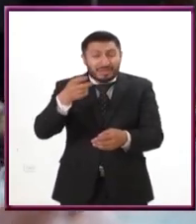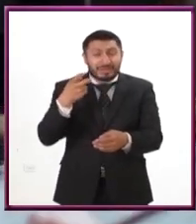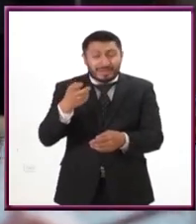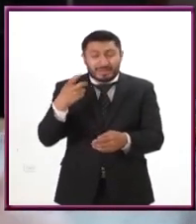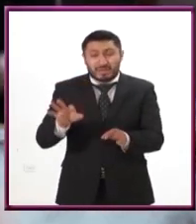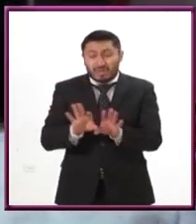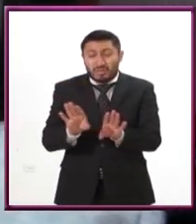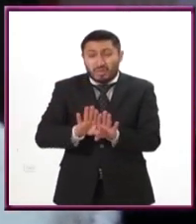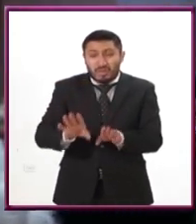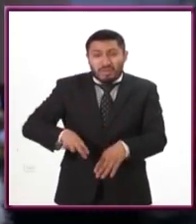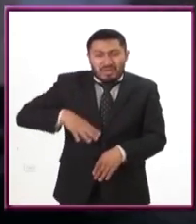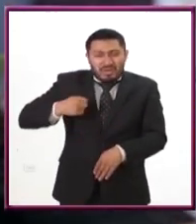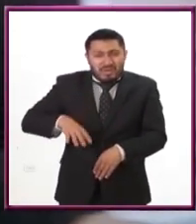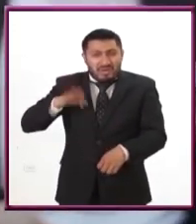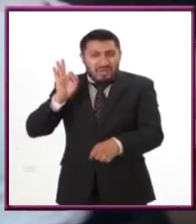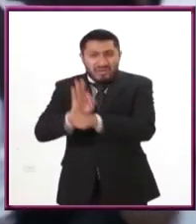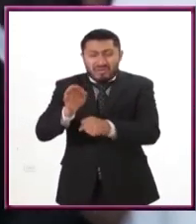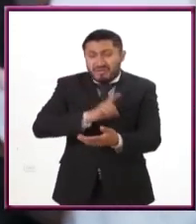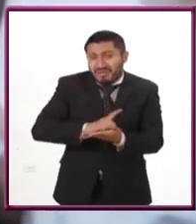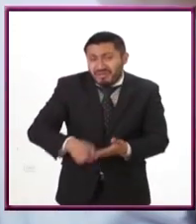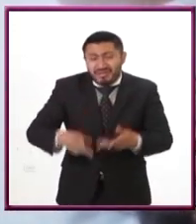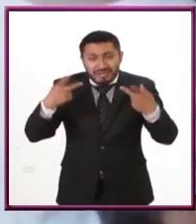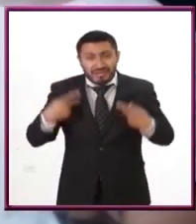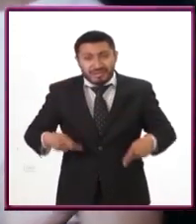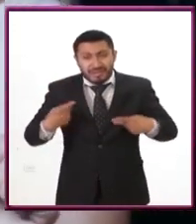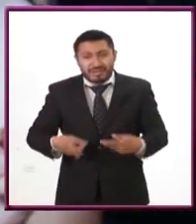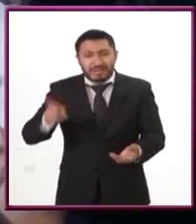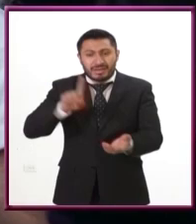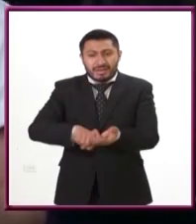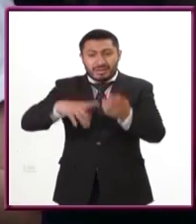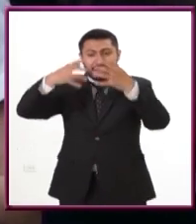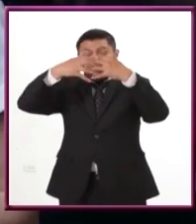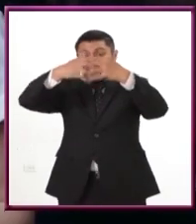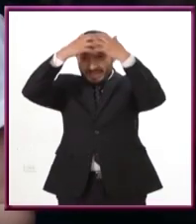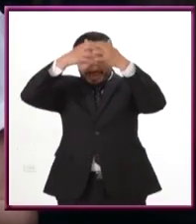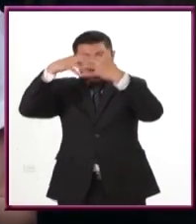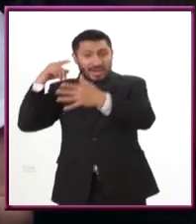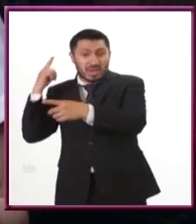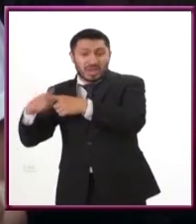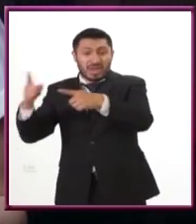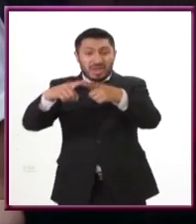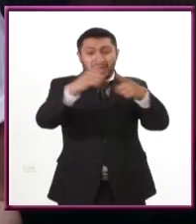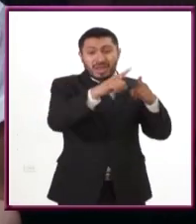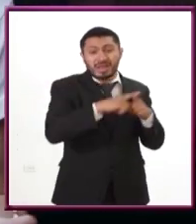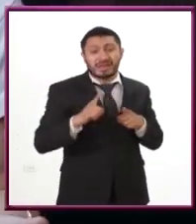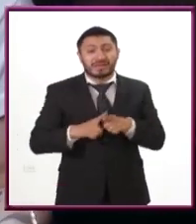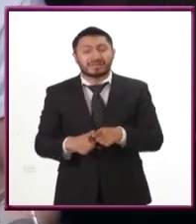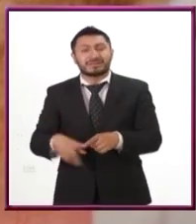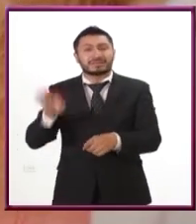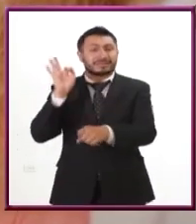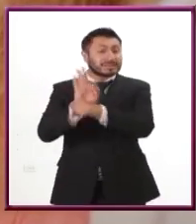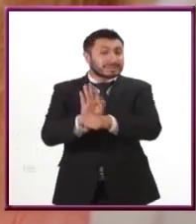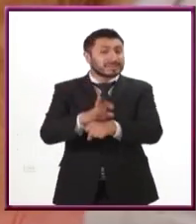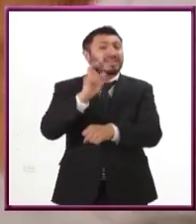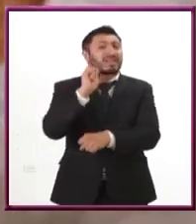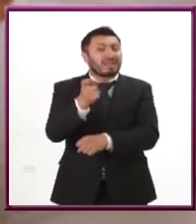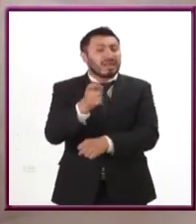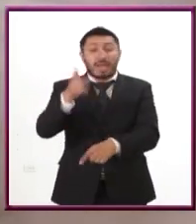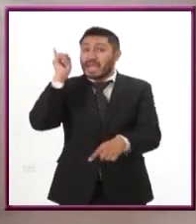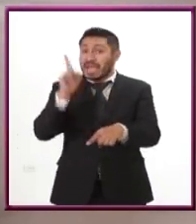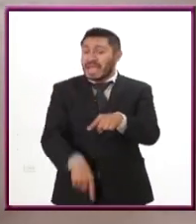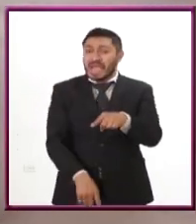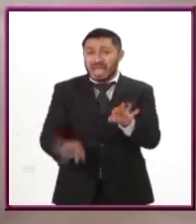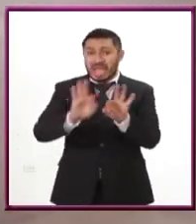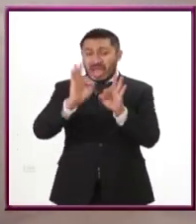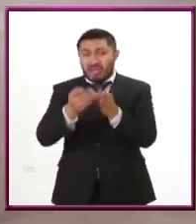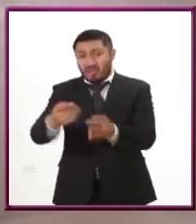surgió un movimiento que lucha por los derechos de las personas que nacieron con cerebros distintos a los de la mayoría. Su defensa